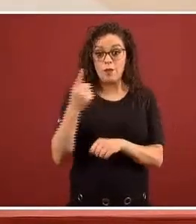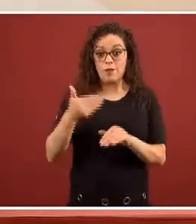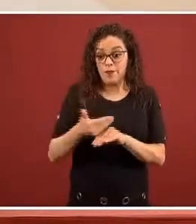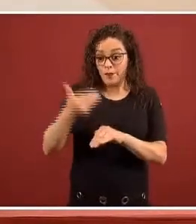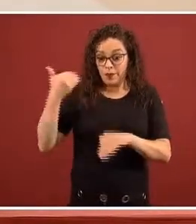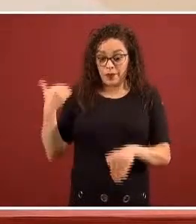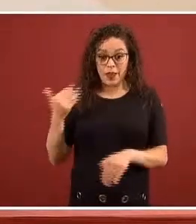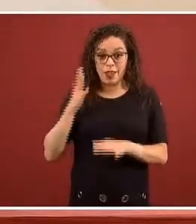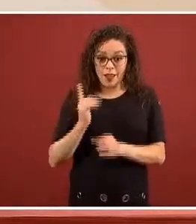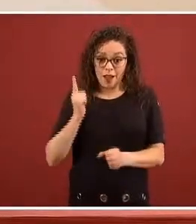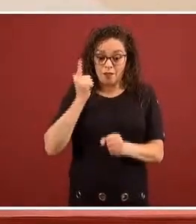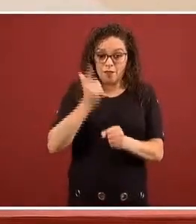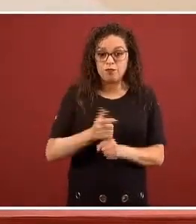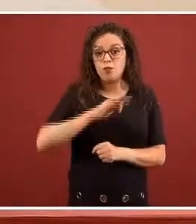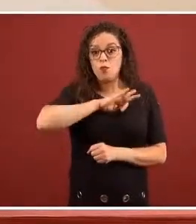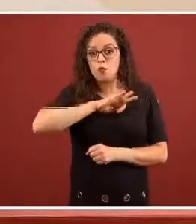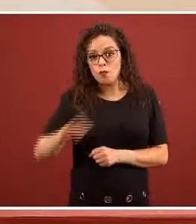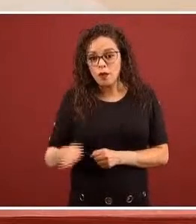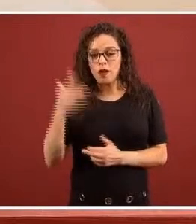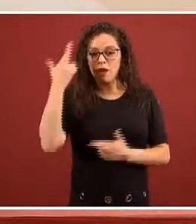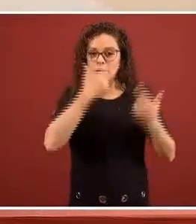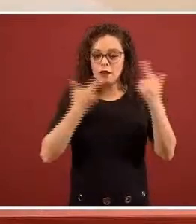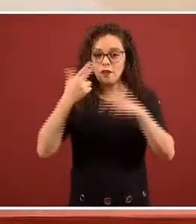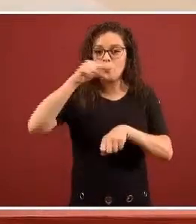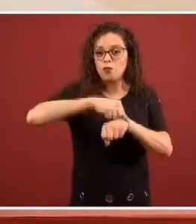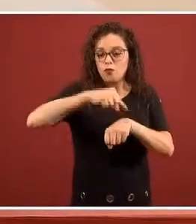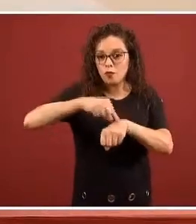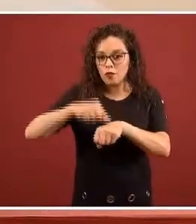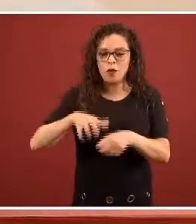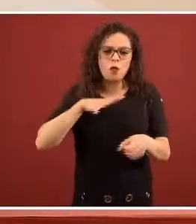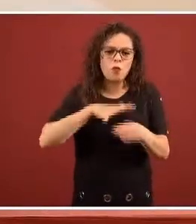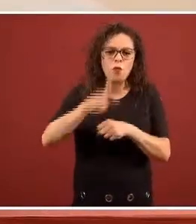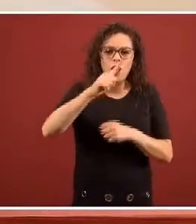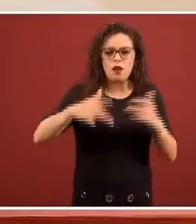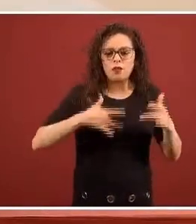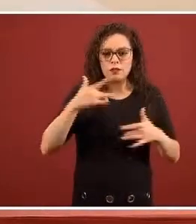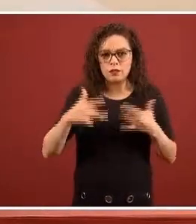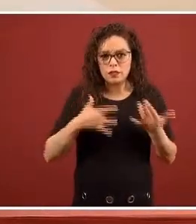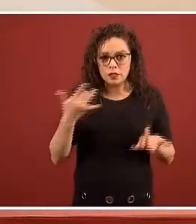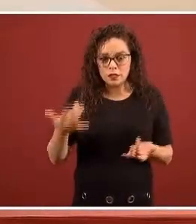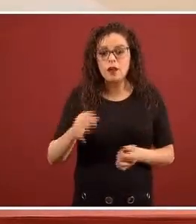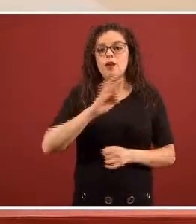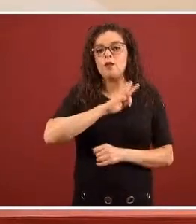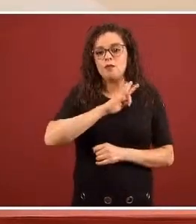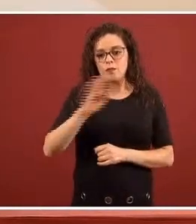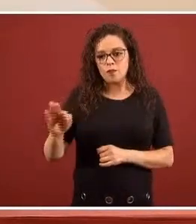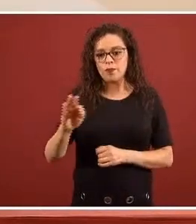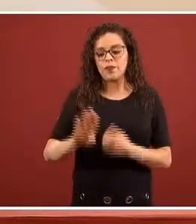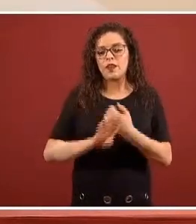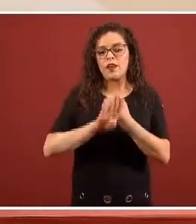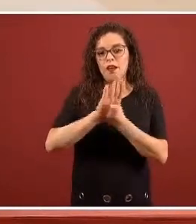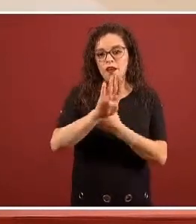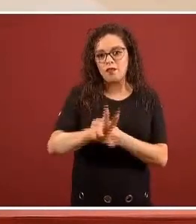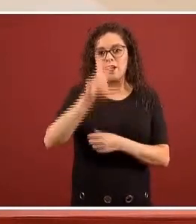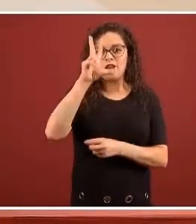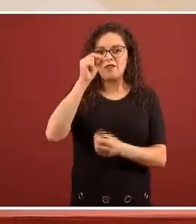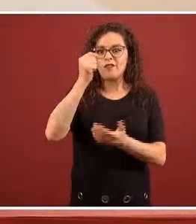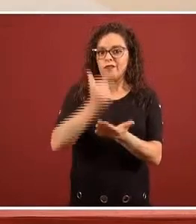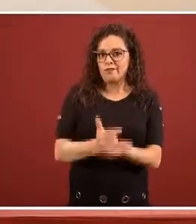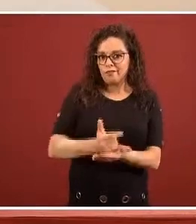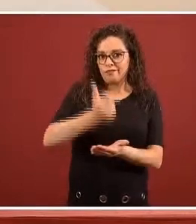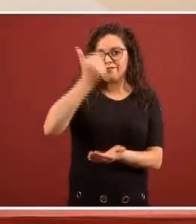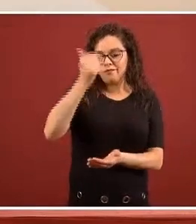detectar con la revisión médica cualquier signo de complicación, hay mayor posibilidad